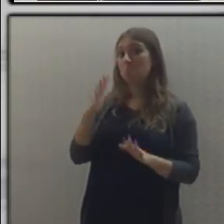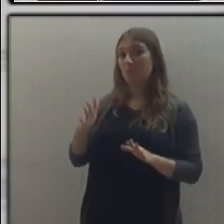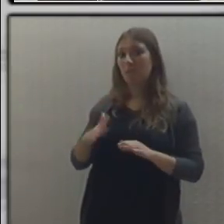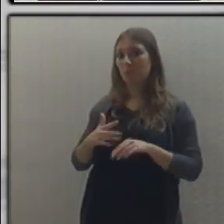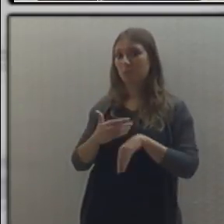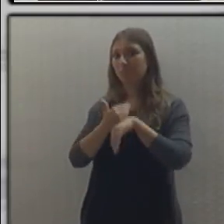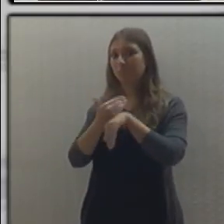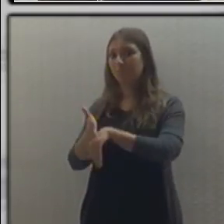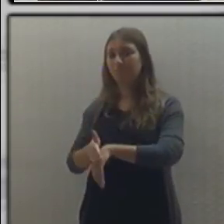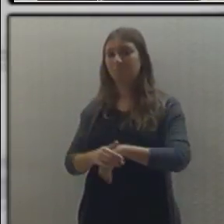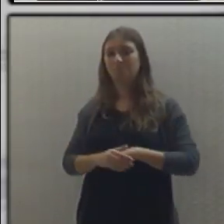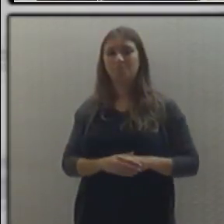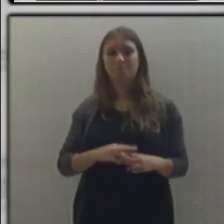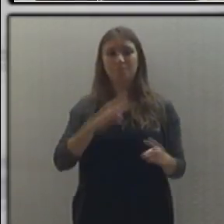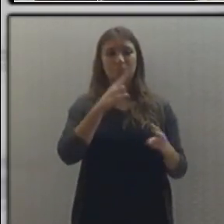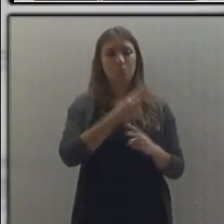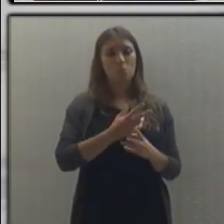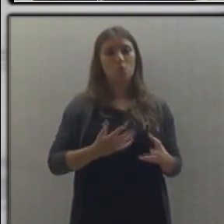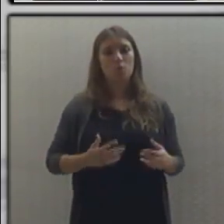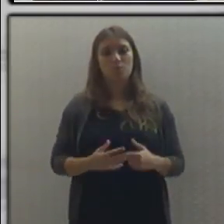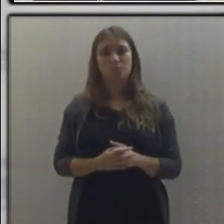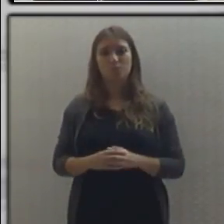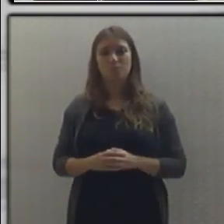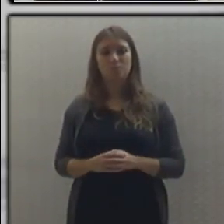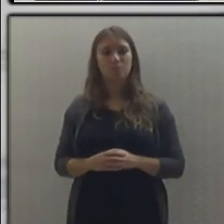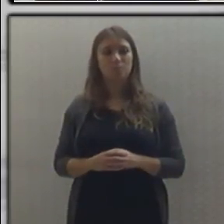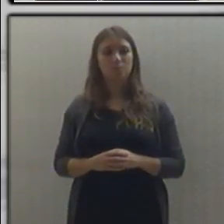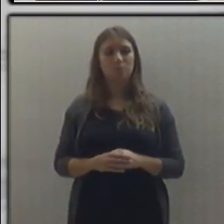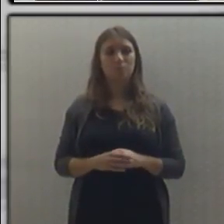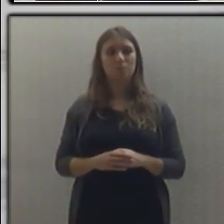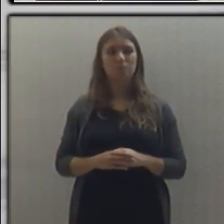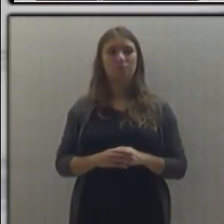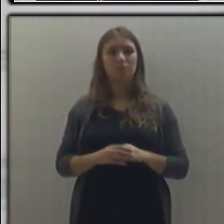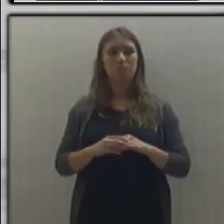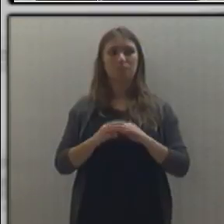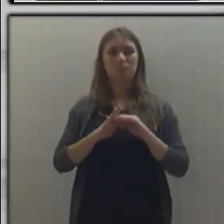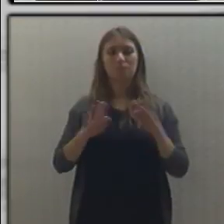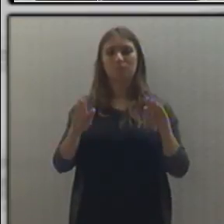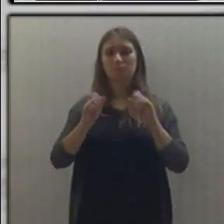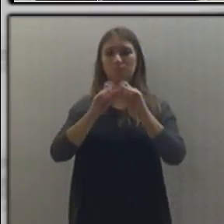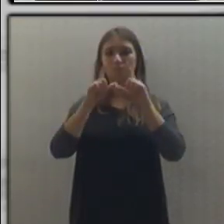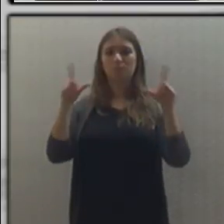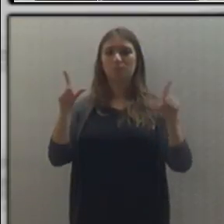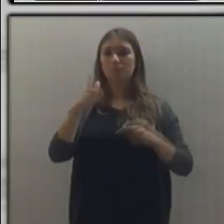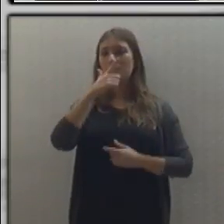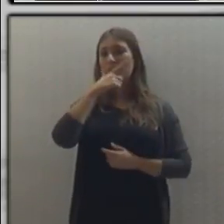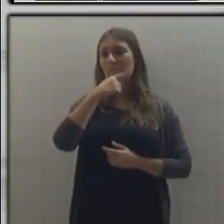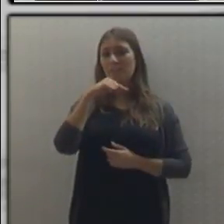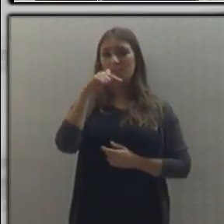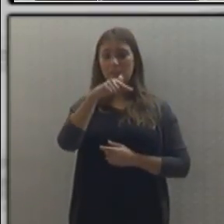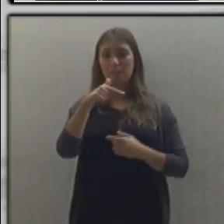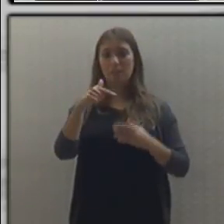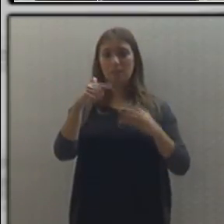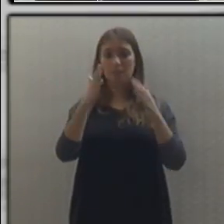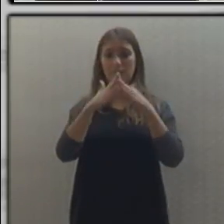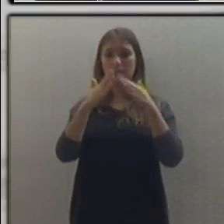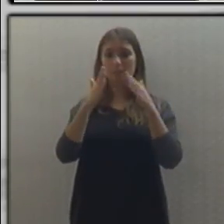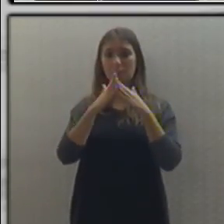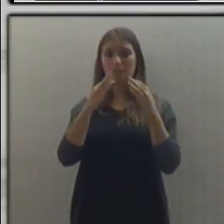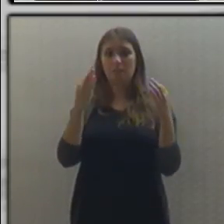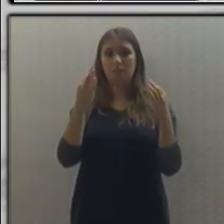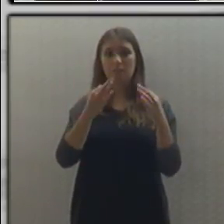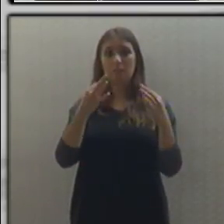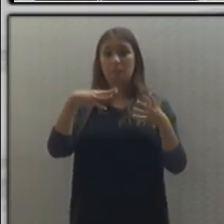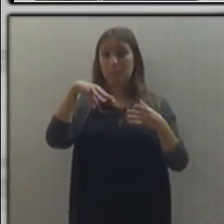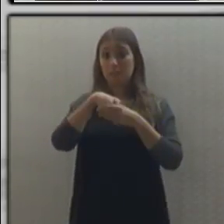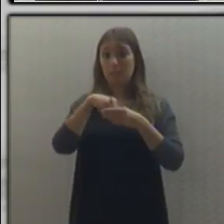Bien. Bueno, simplemente quería indicar, y ahora veréis una imagen, lo fácil que es en esta vivienda que todo el